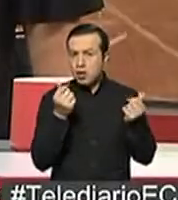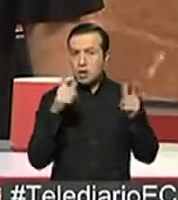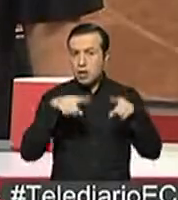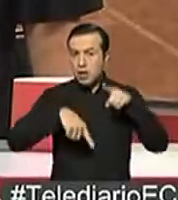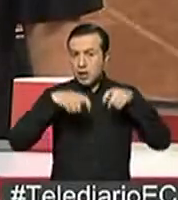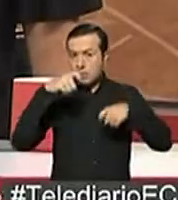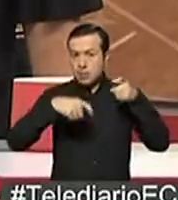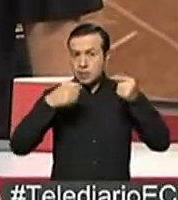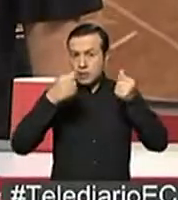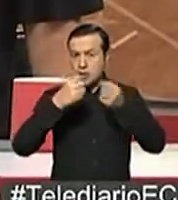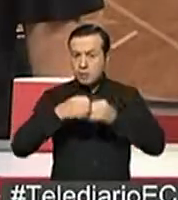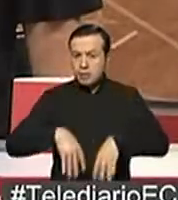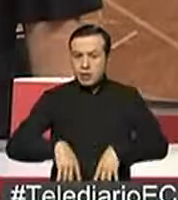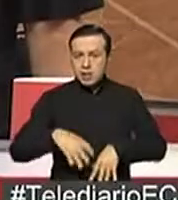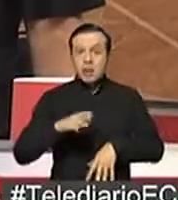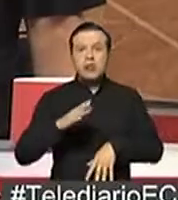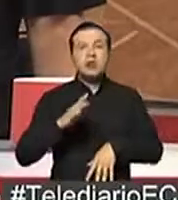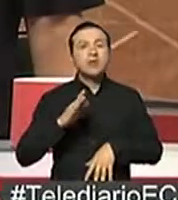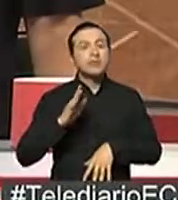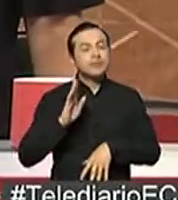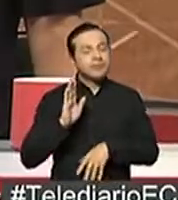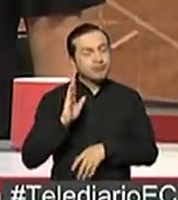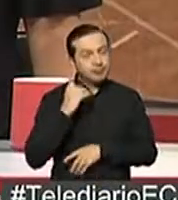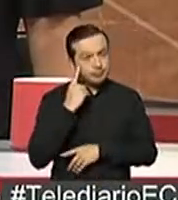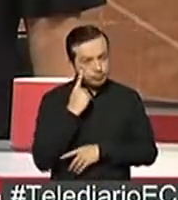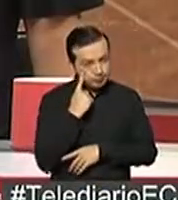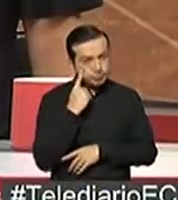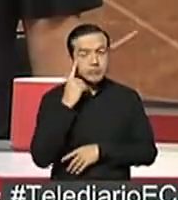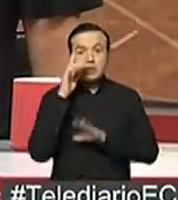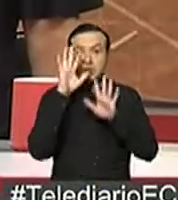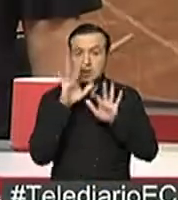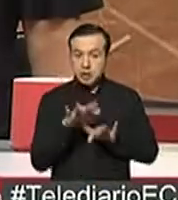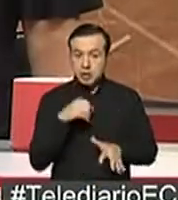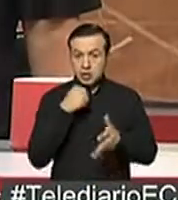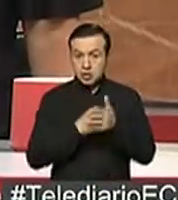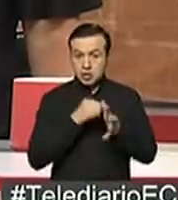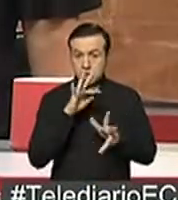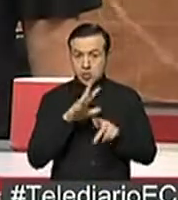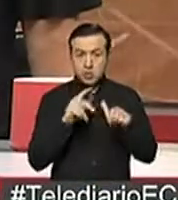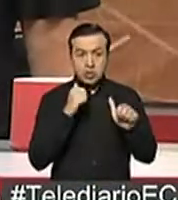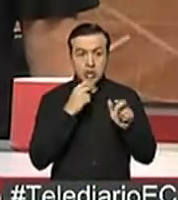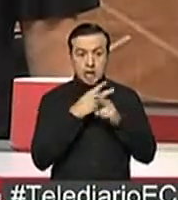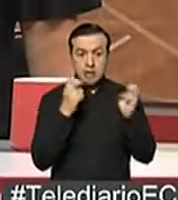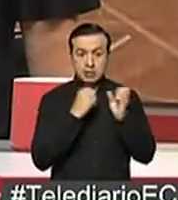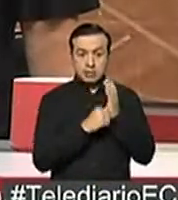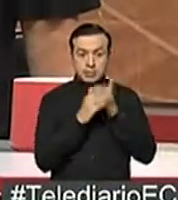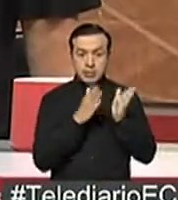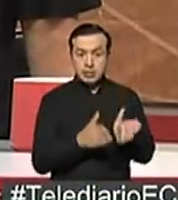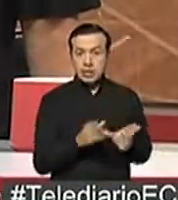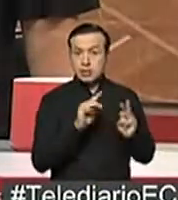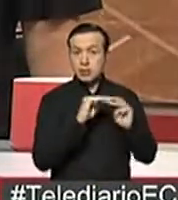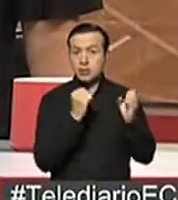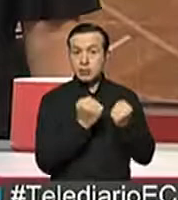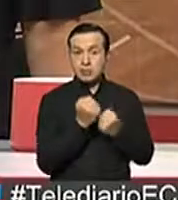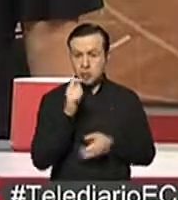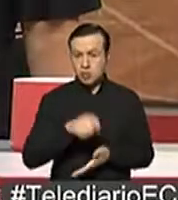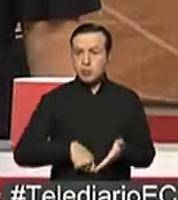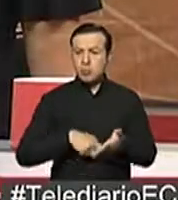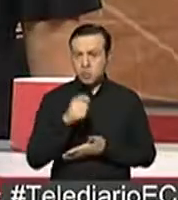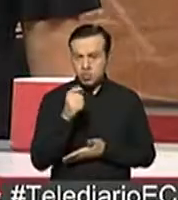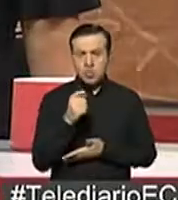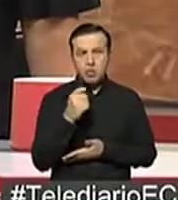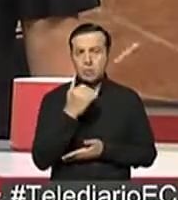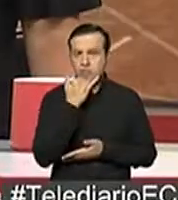parte de la cooperativa Coopera de la SUAY. Según la Secretaría Anticorrupción, la exministra de Inclusión Económica y Social habría autorizado de